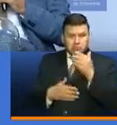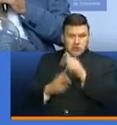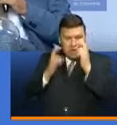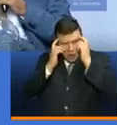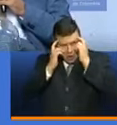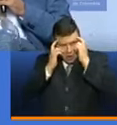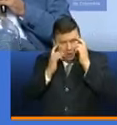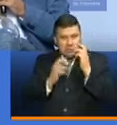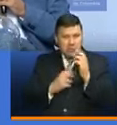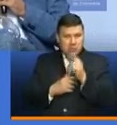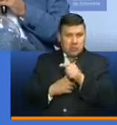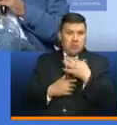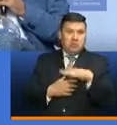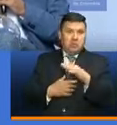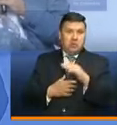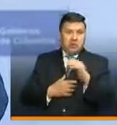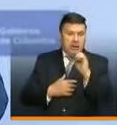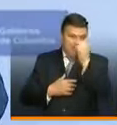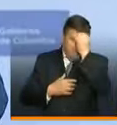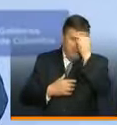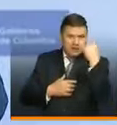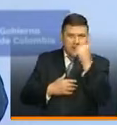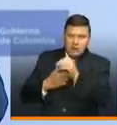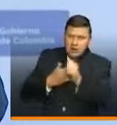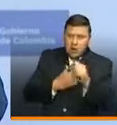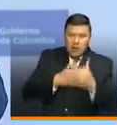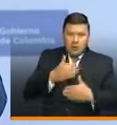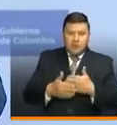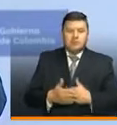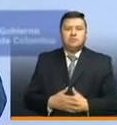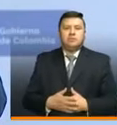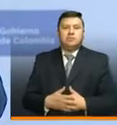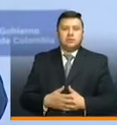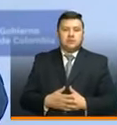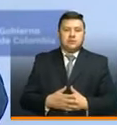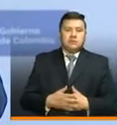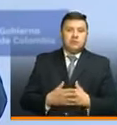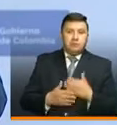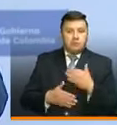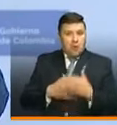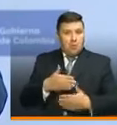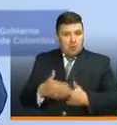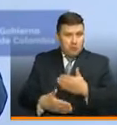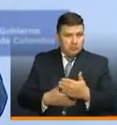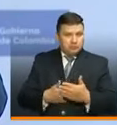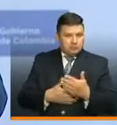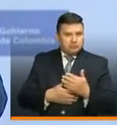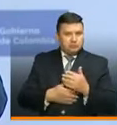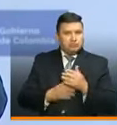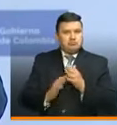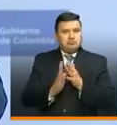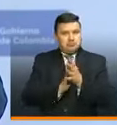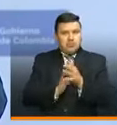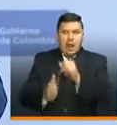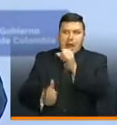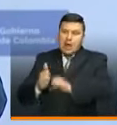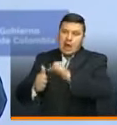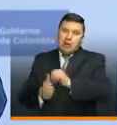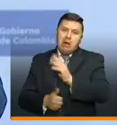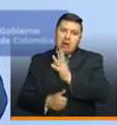conocimiento casi una figura de faro para orientarnos en este proceso. Entonces, poco a poco vamos a ir dando la palabra a cada uno de